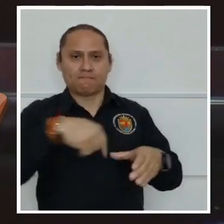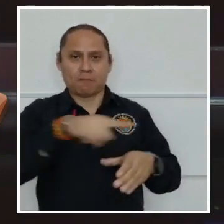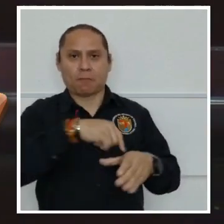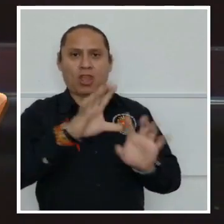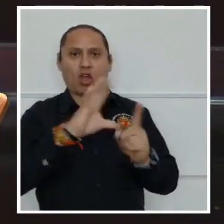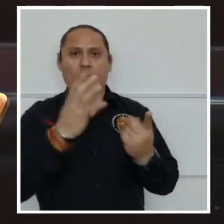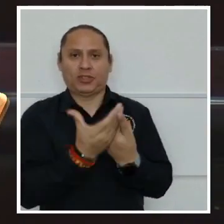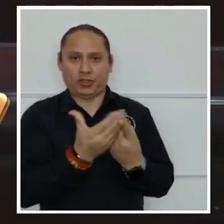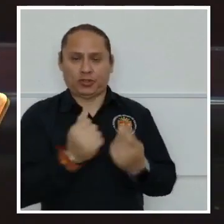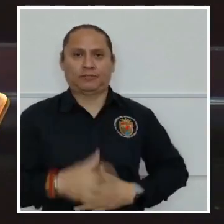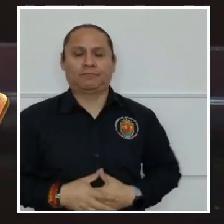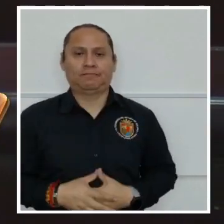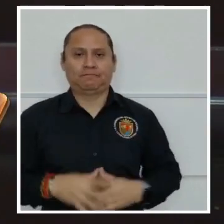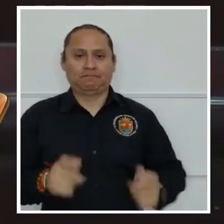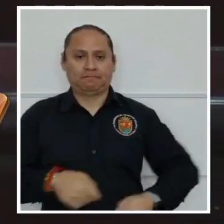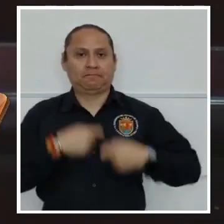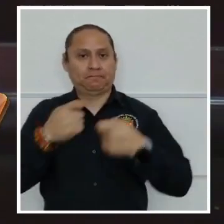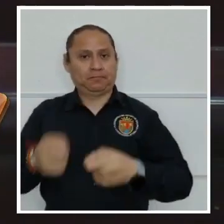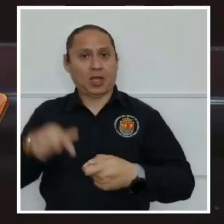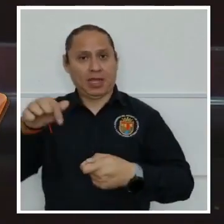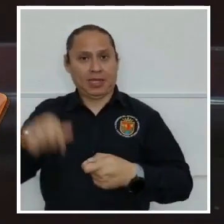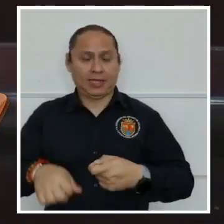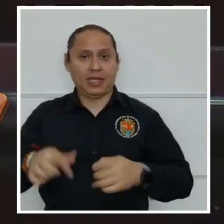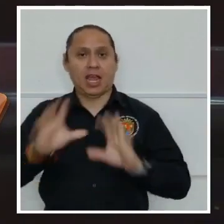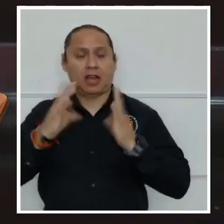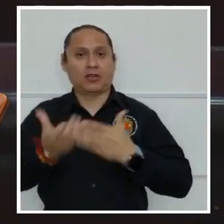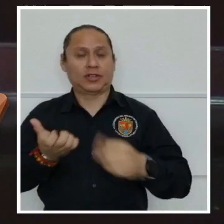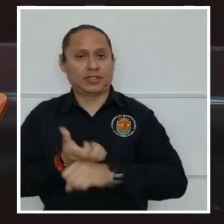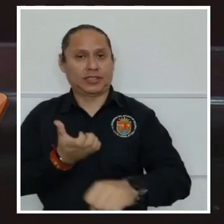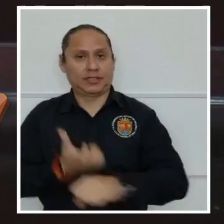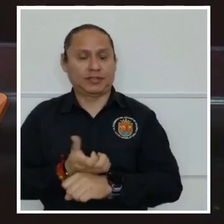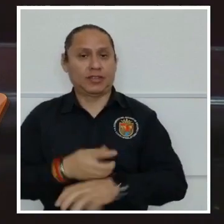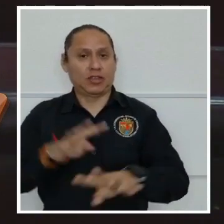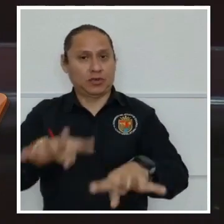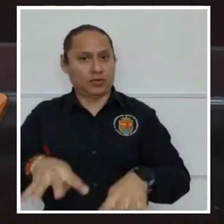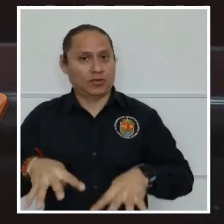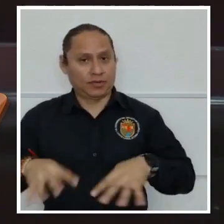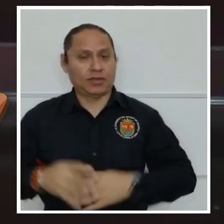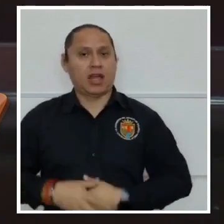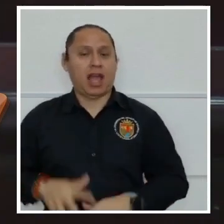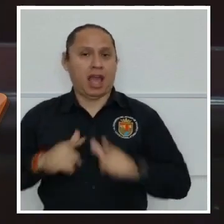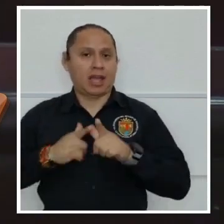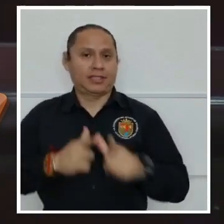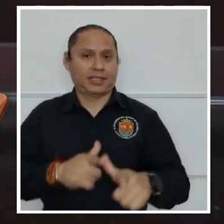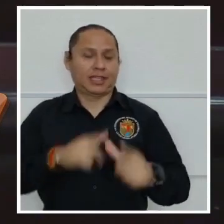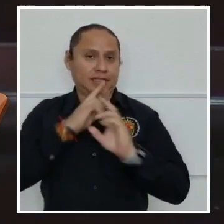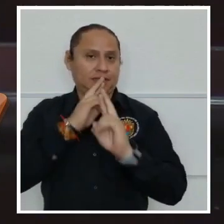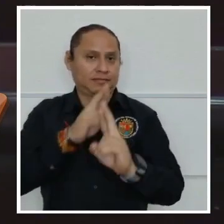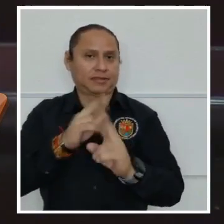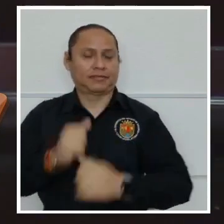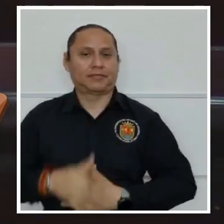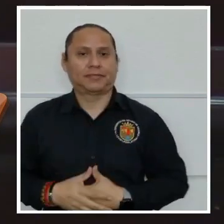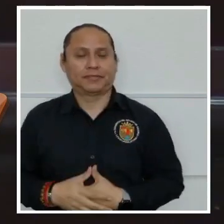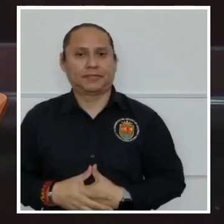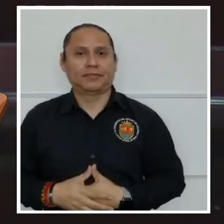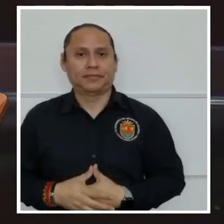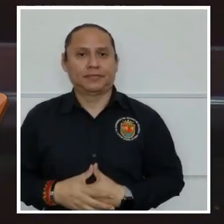la suscrita comisión sometemos a consideración del Pleno de esta Honorable Asamblea el siguiente